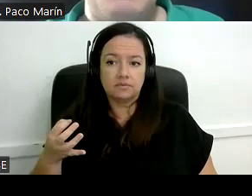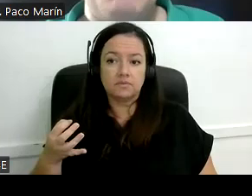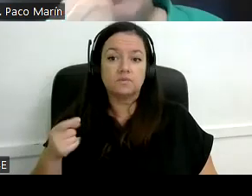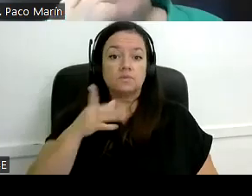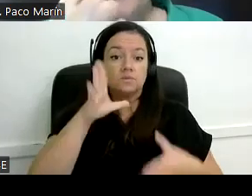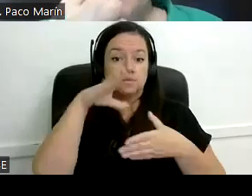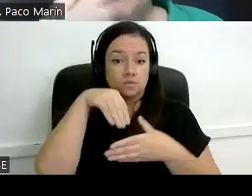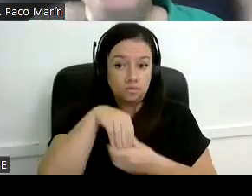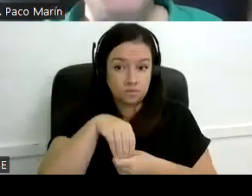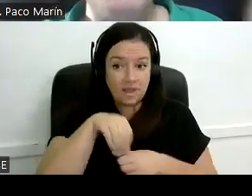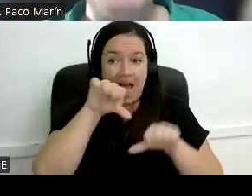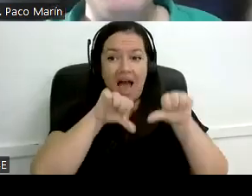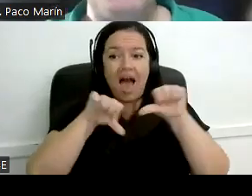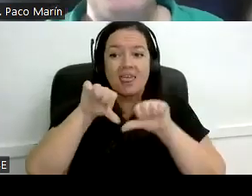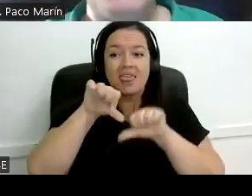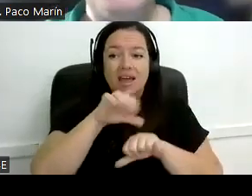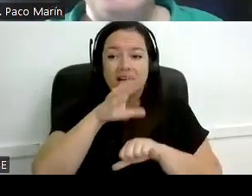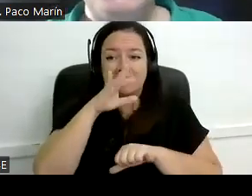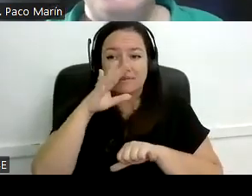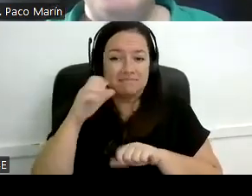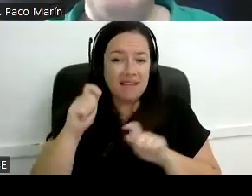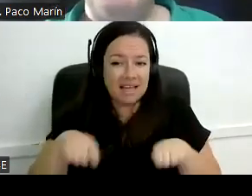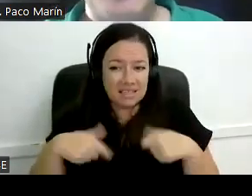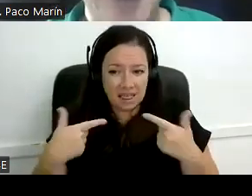contiene varios aceites esenciales, fundamentalmente contiene